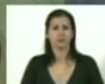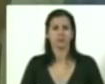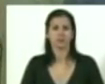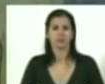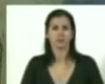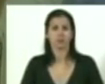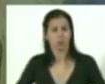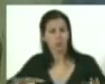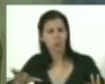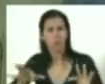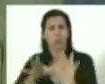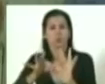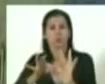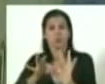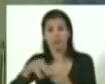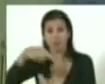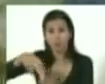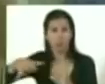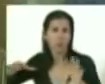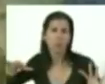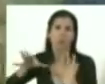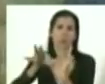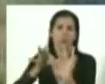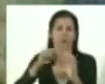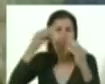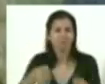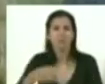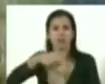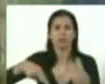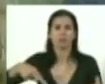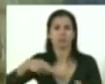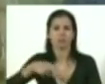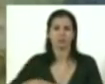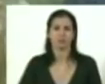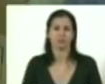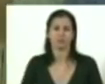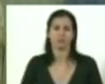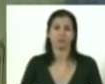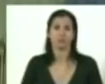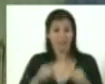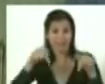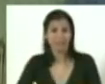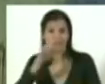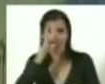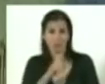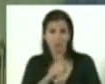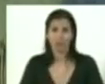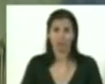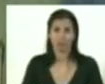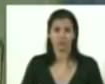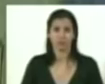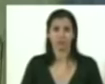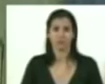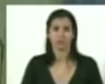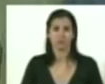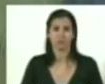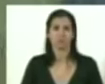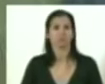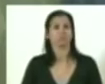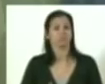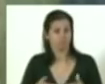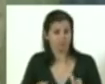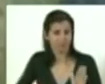de la unión de las fuerzas revolucionarias y bolivarianas. Es el año de